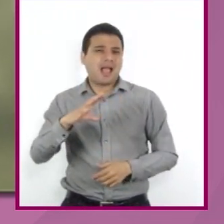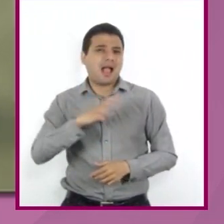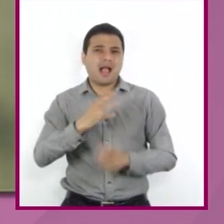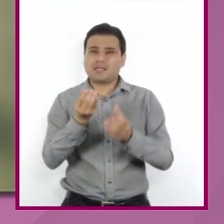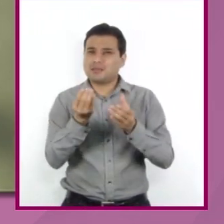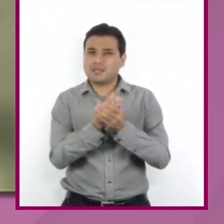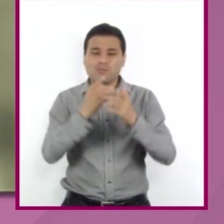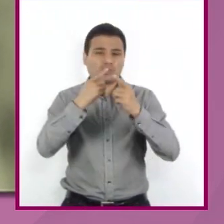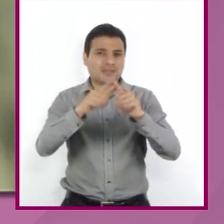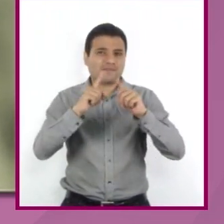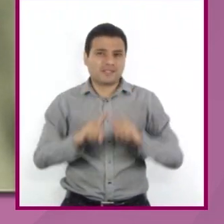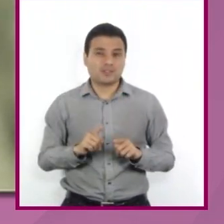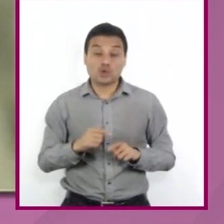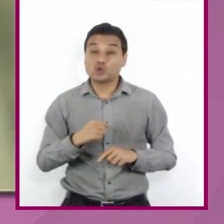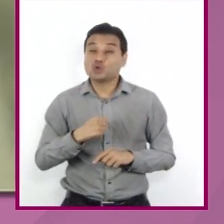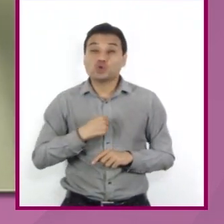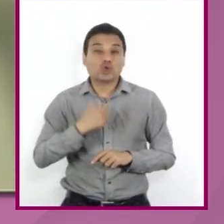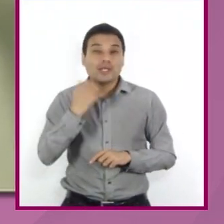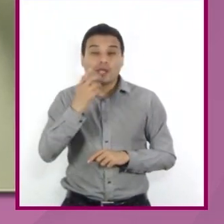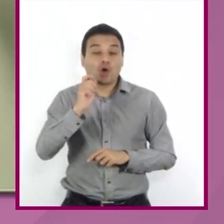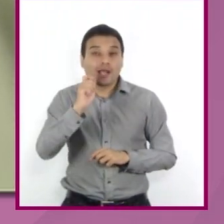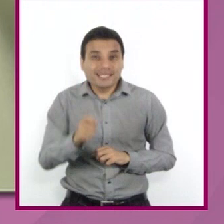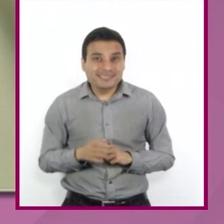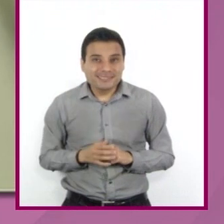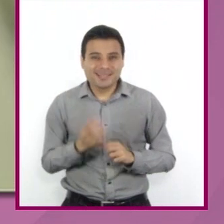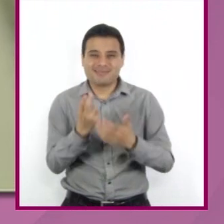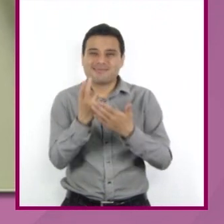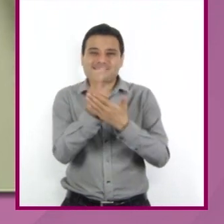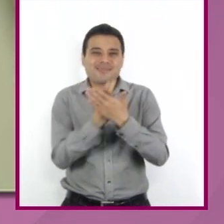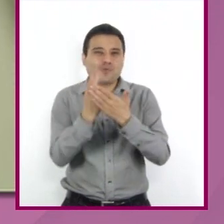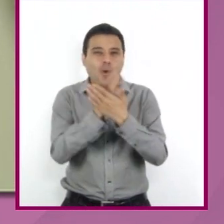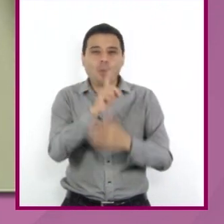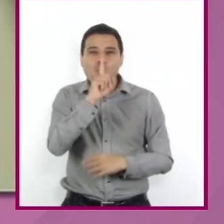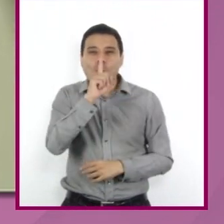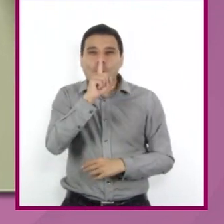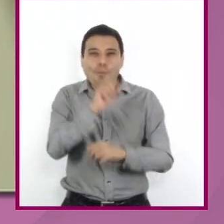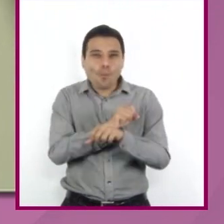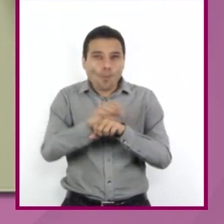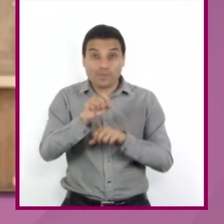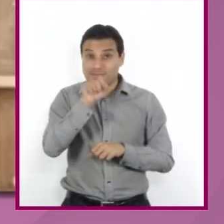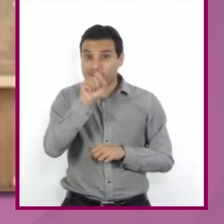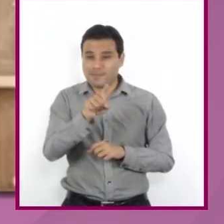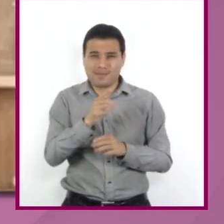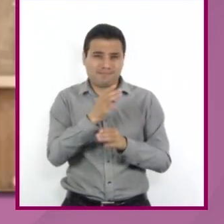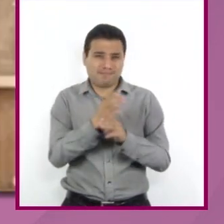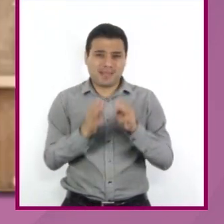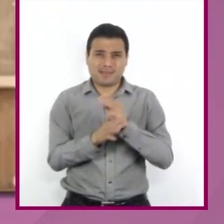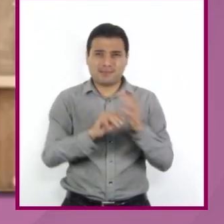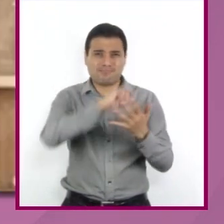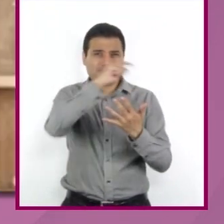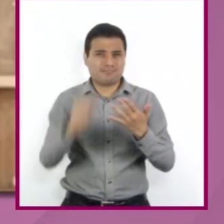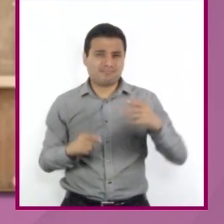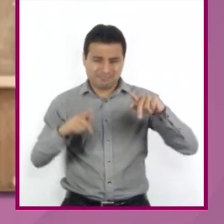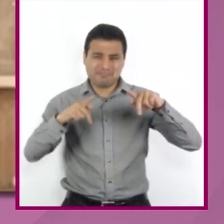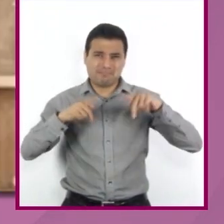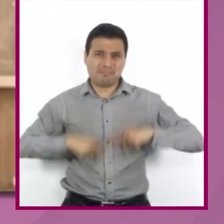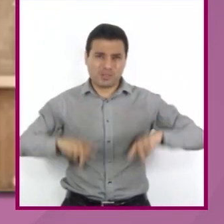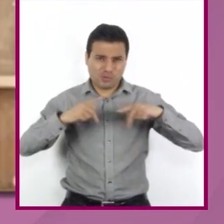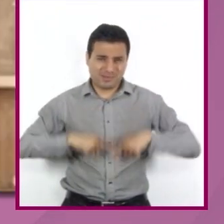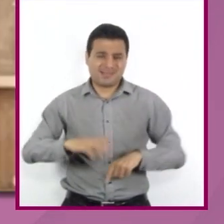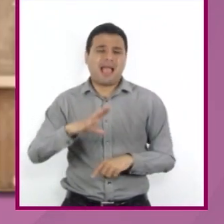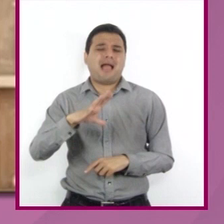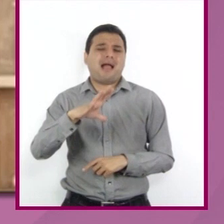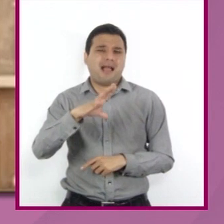abordarlo, hoy me interesa explorarlo con ejercicios sencillos de dibujo y con materiales que cualquier persona puede encontrar fácilmente en su